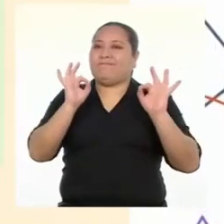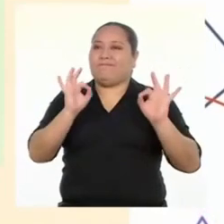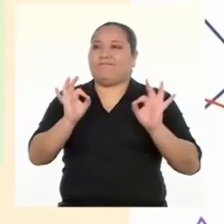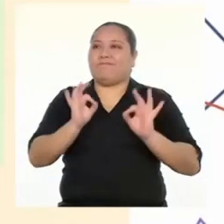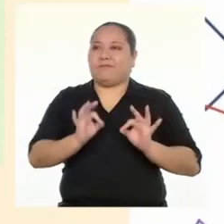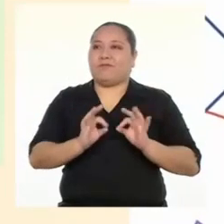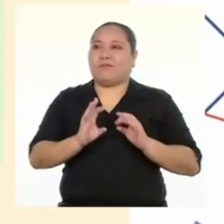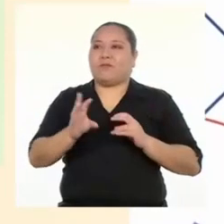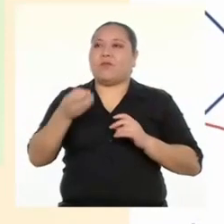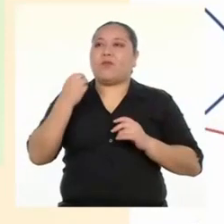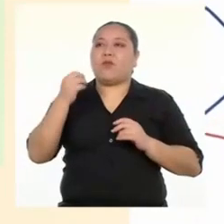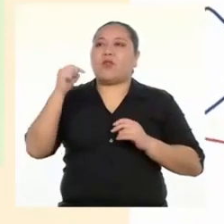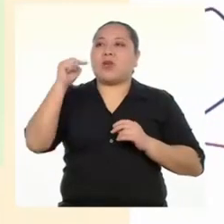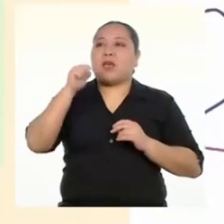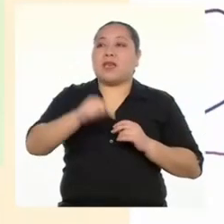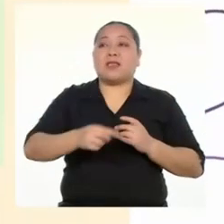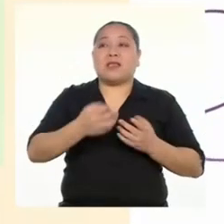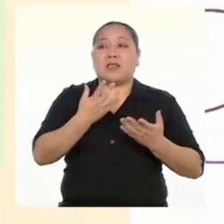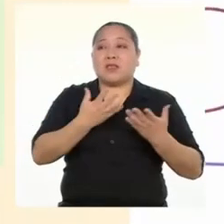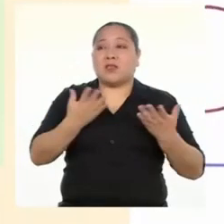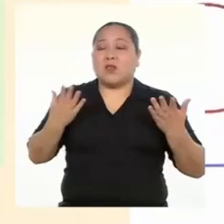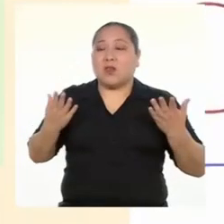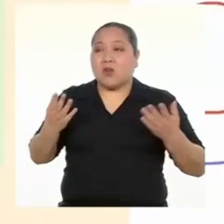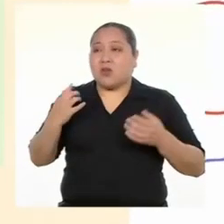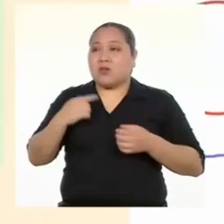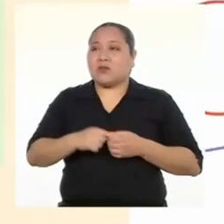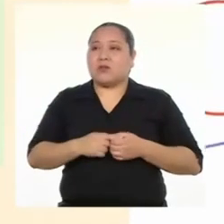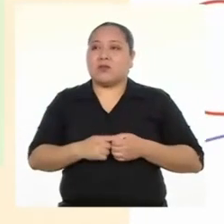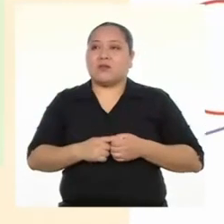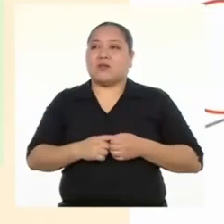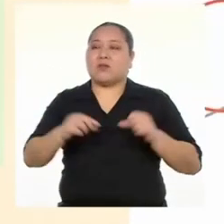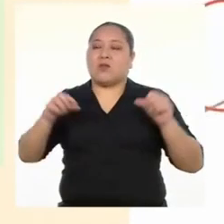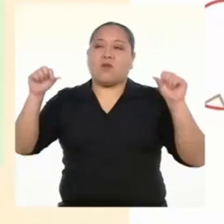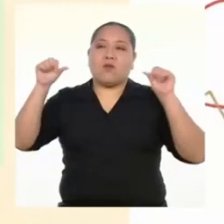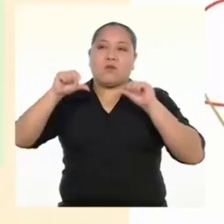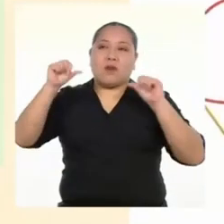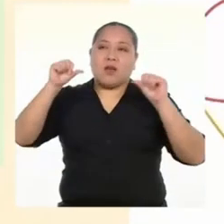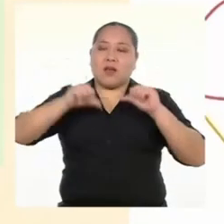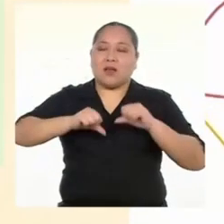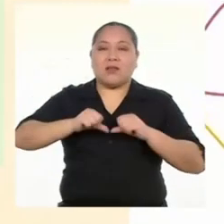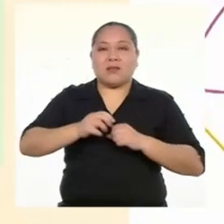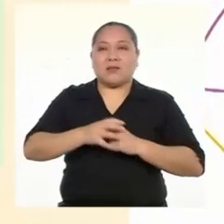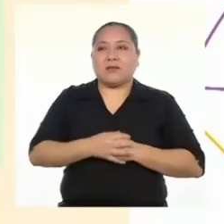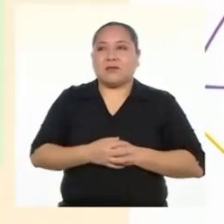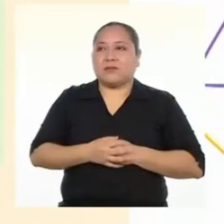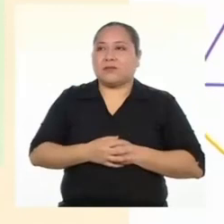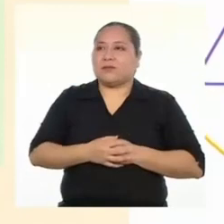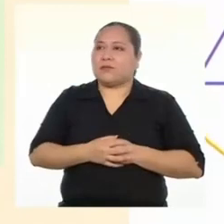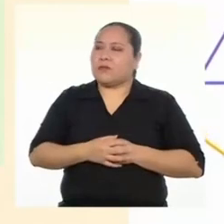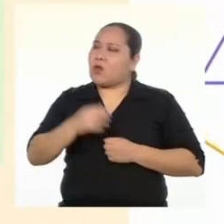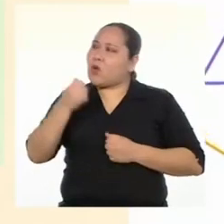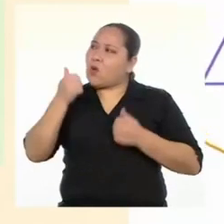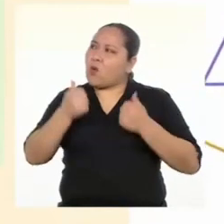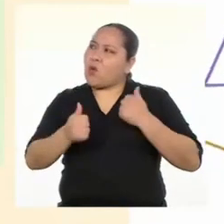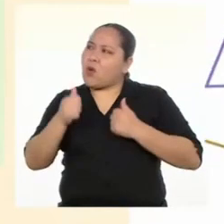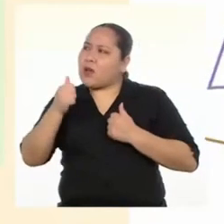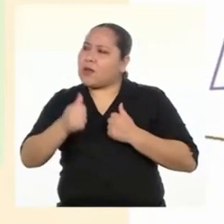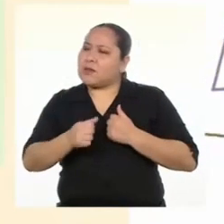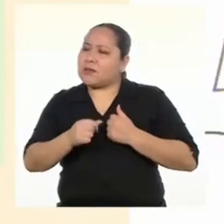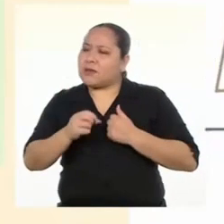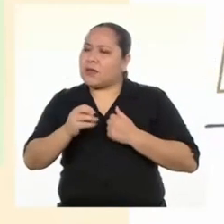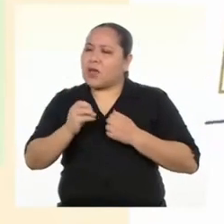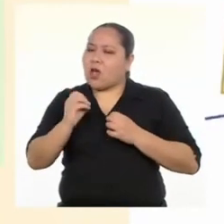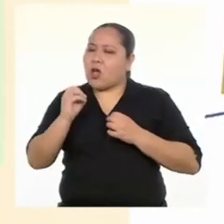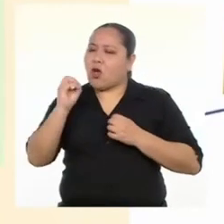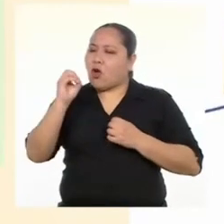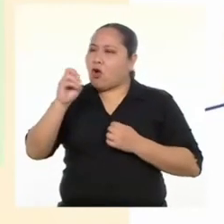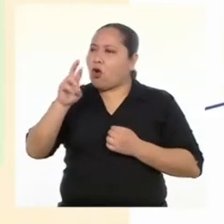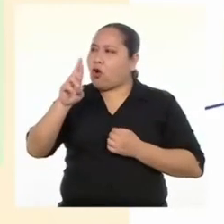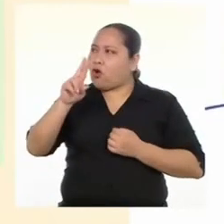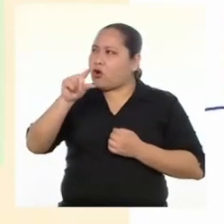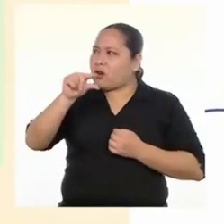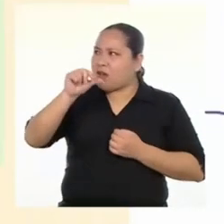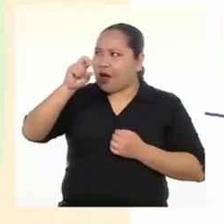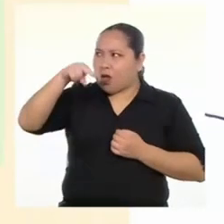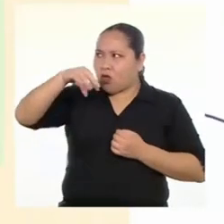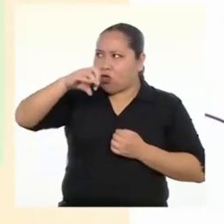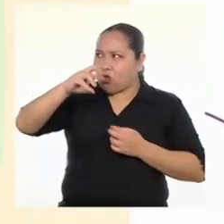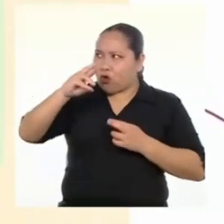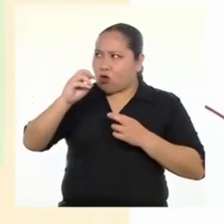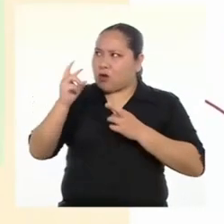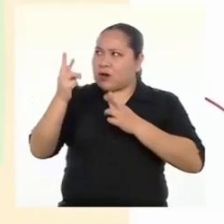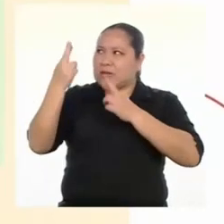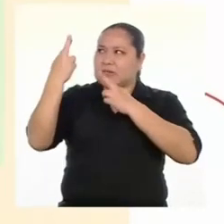peligroso, ya que estos residuos son tóxicos en su mayoría. ¿Y cuál es el órgano responsable del sistema